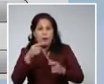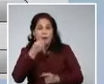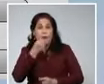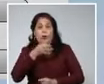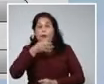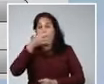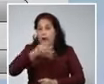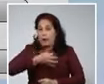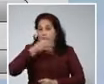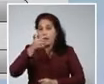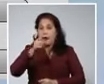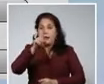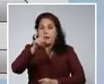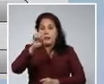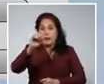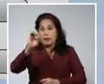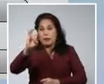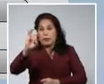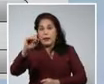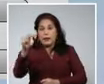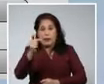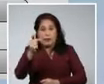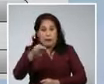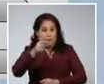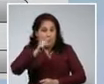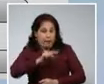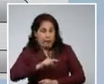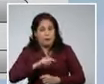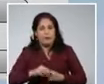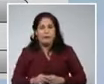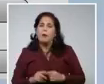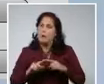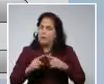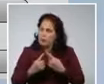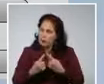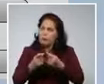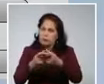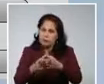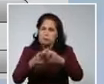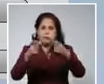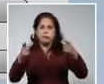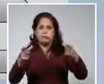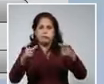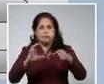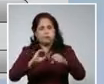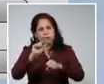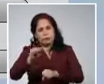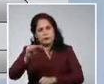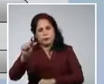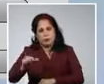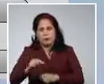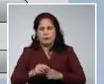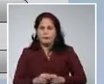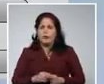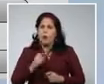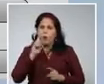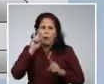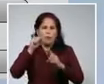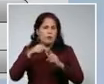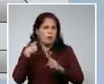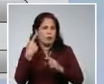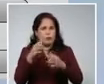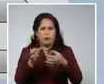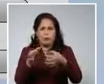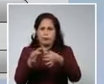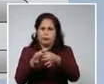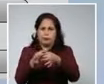que 107 casos menos que el día anterior, pero de todas formas una cifra para los propósitos de nuestro país